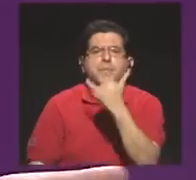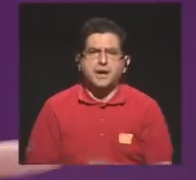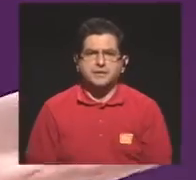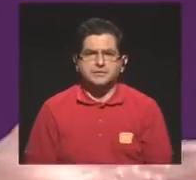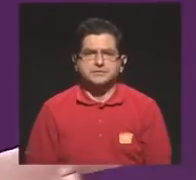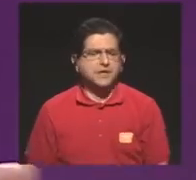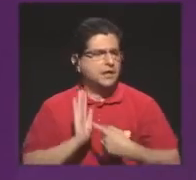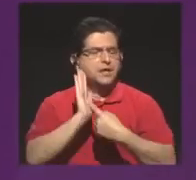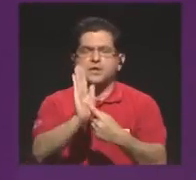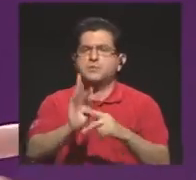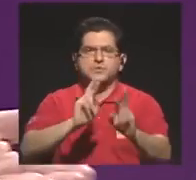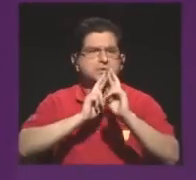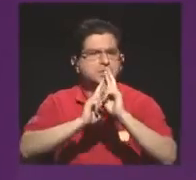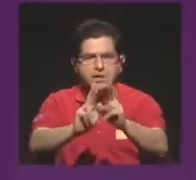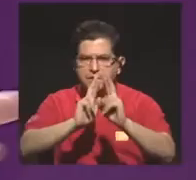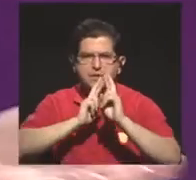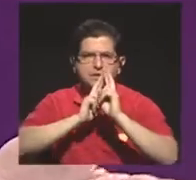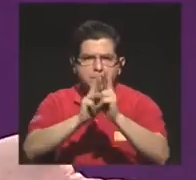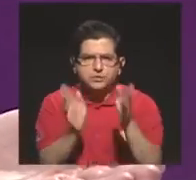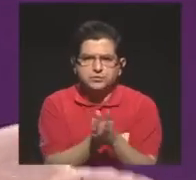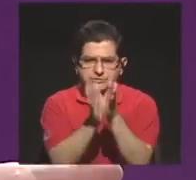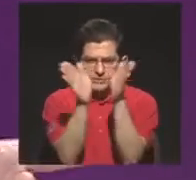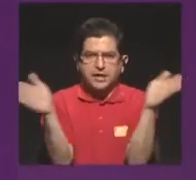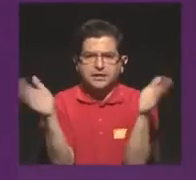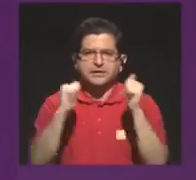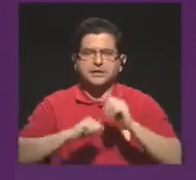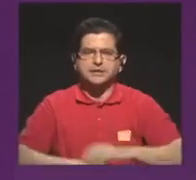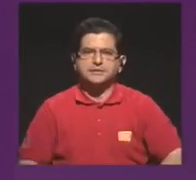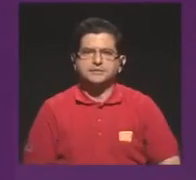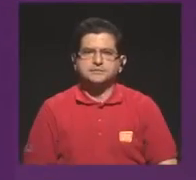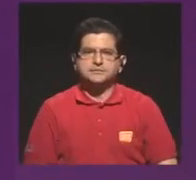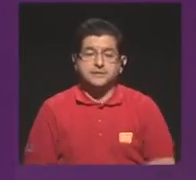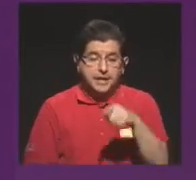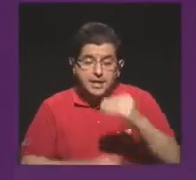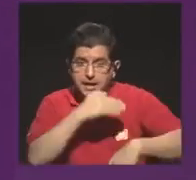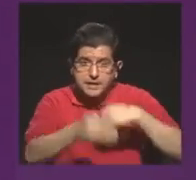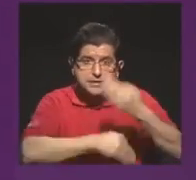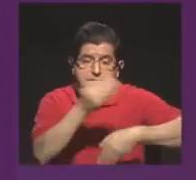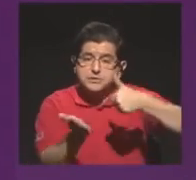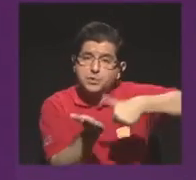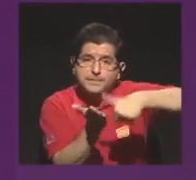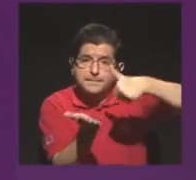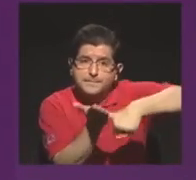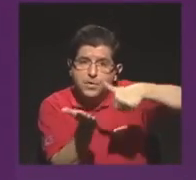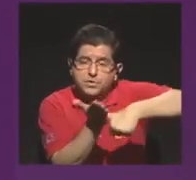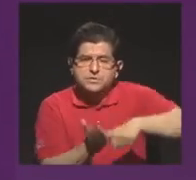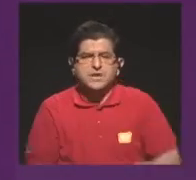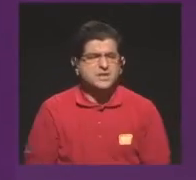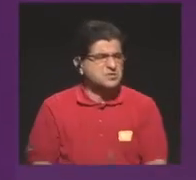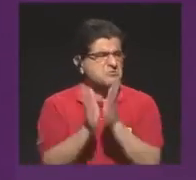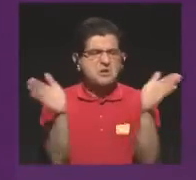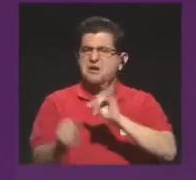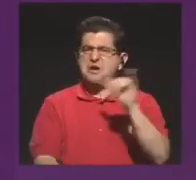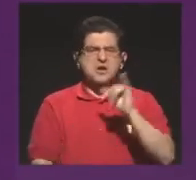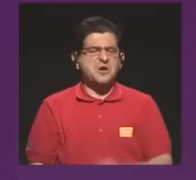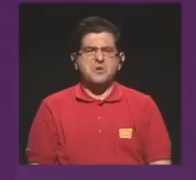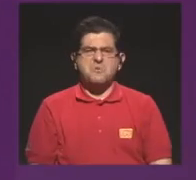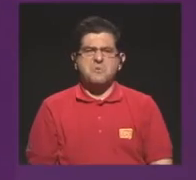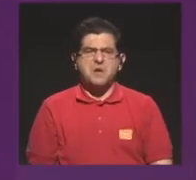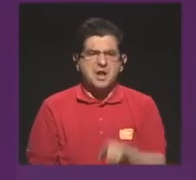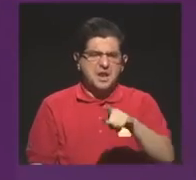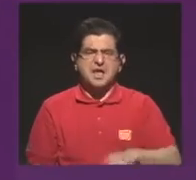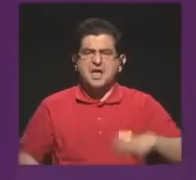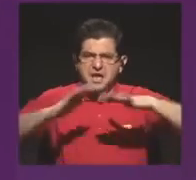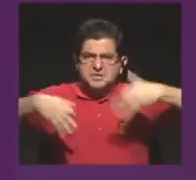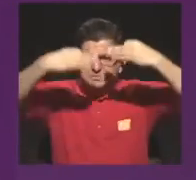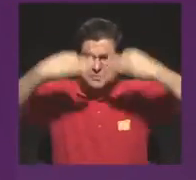hemos evidenciado en los resultados generales, ¿verdad?, de los procesos electorales y en general en los espacios de toma de